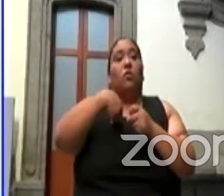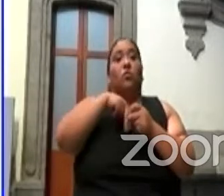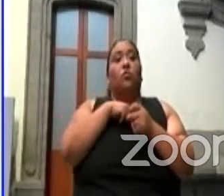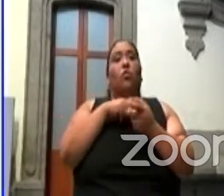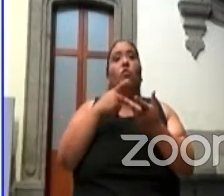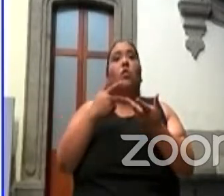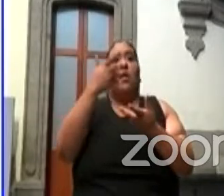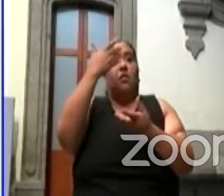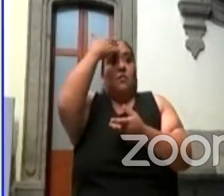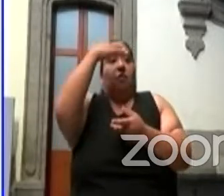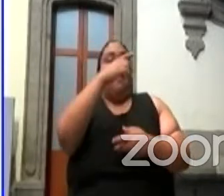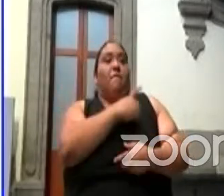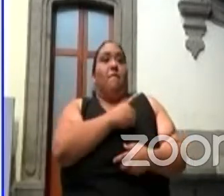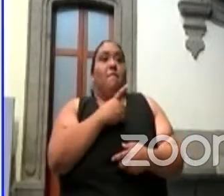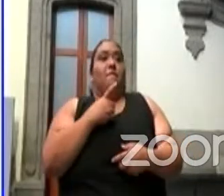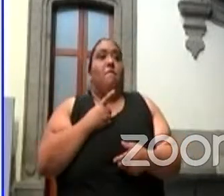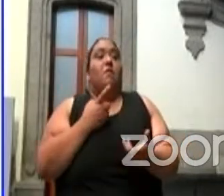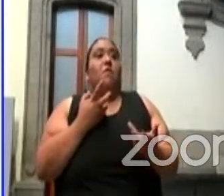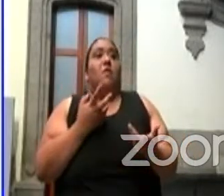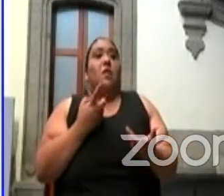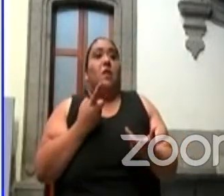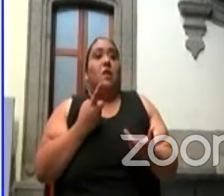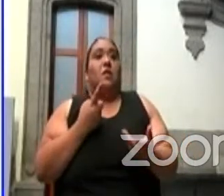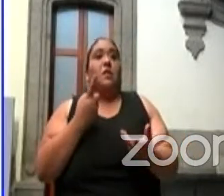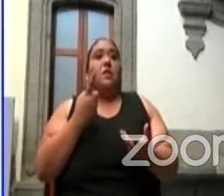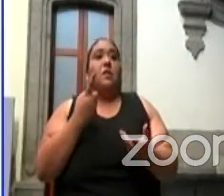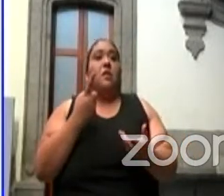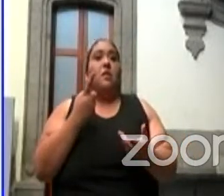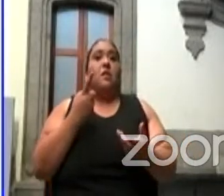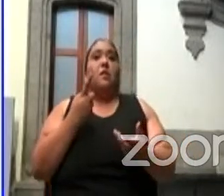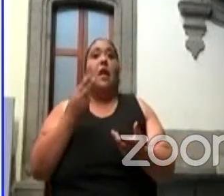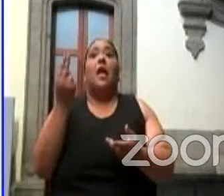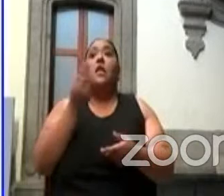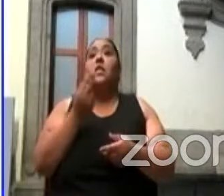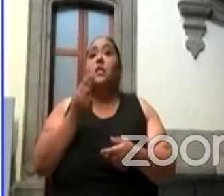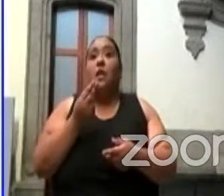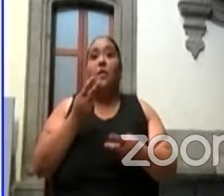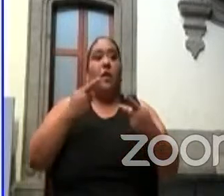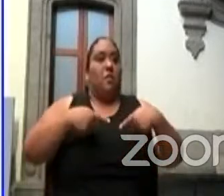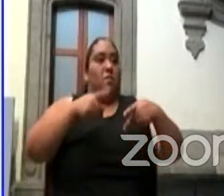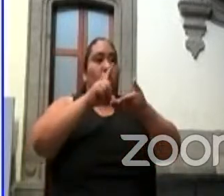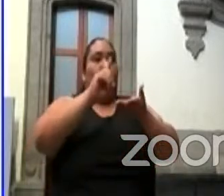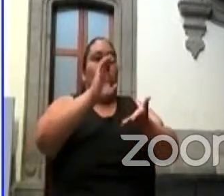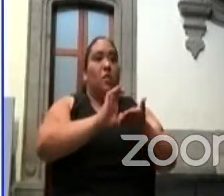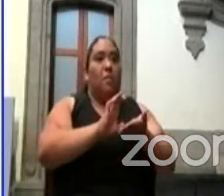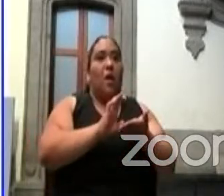que necesitaban, qué era lo que pedían las personas con discapacidad.